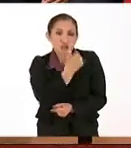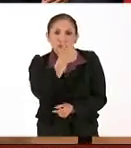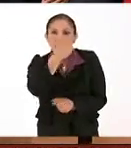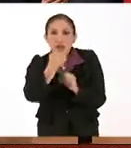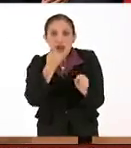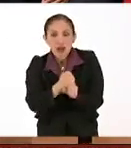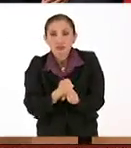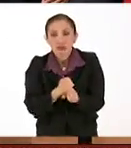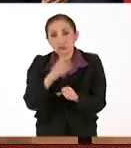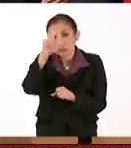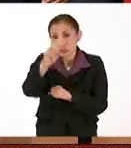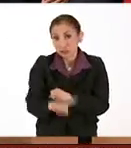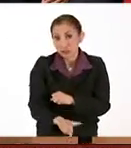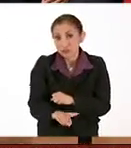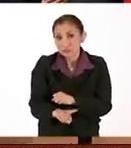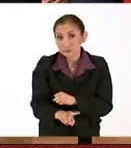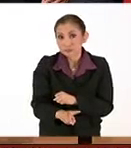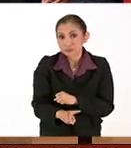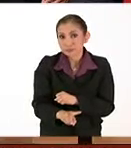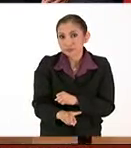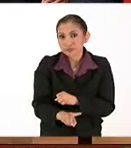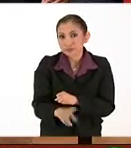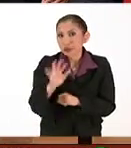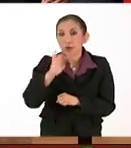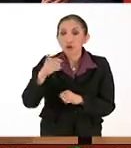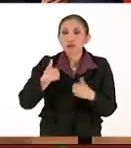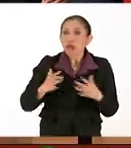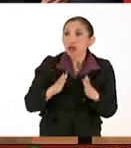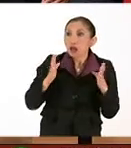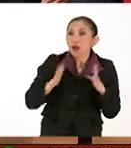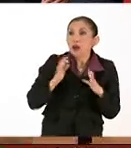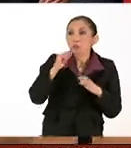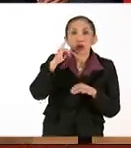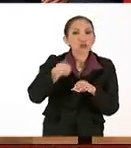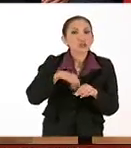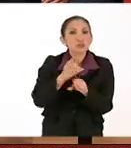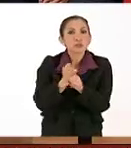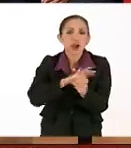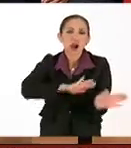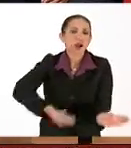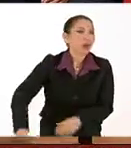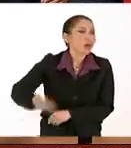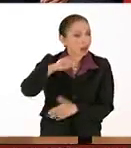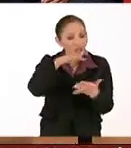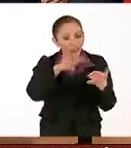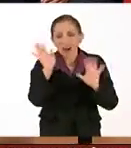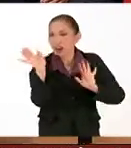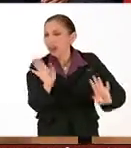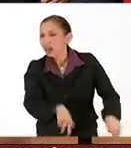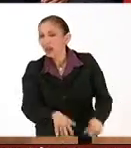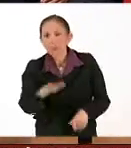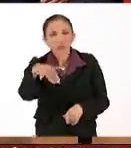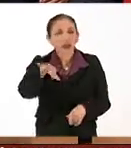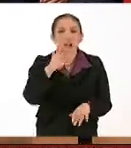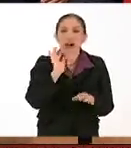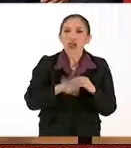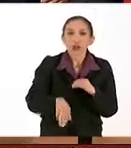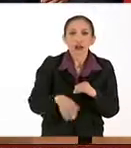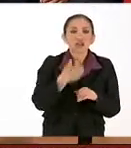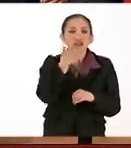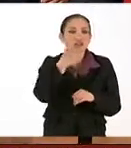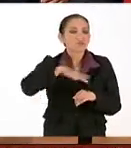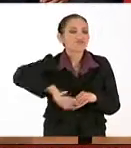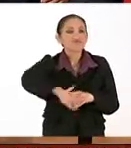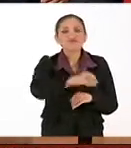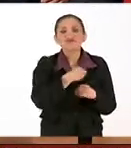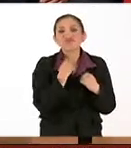6 años. Y es cierto, nos dejamos de sorprender porque dejamos de investigar, dejamos de leer, dejamos de buscar y nos